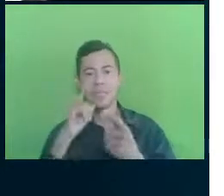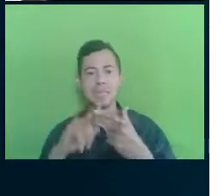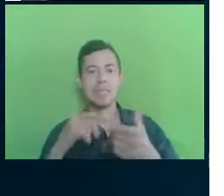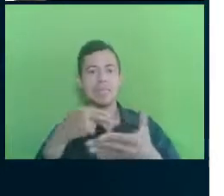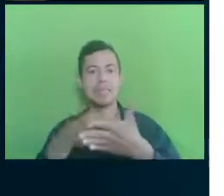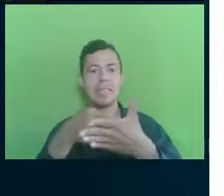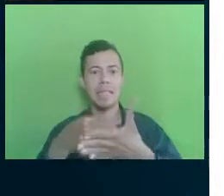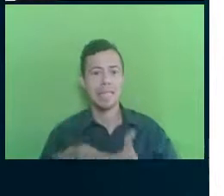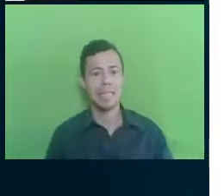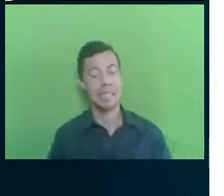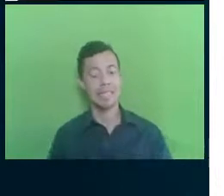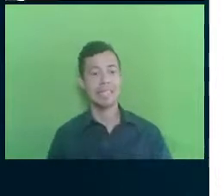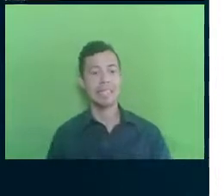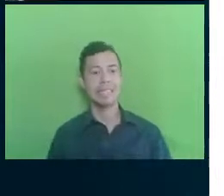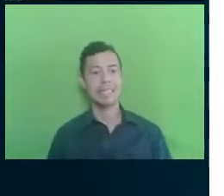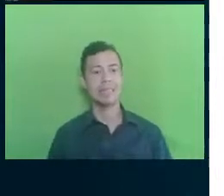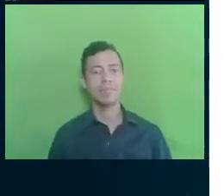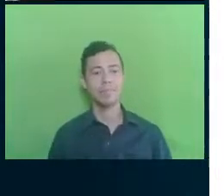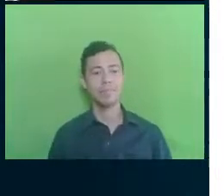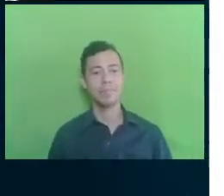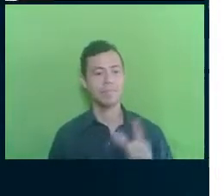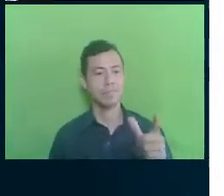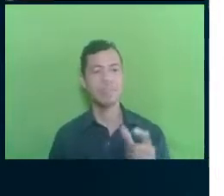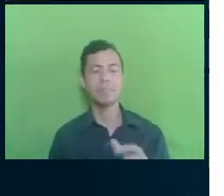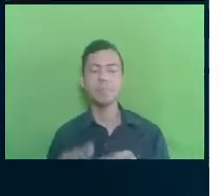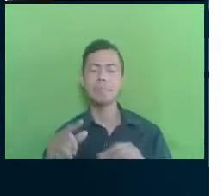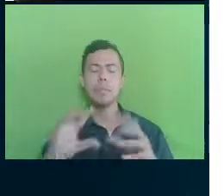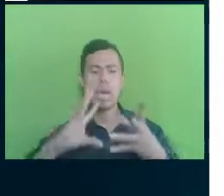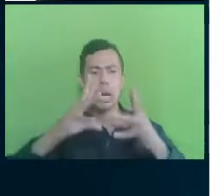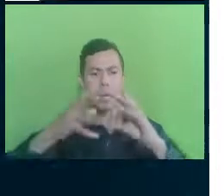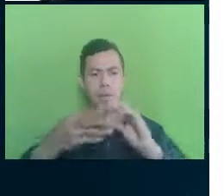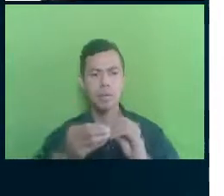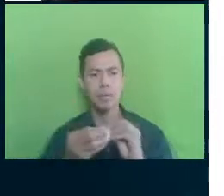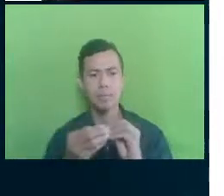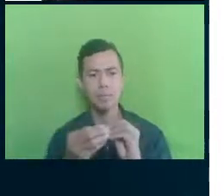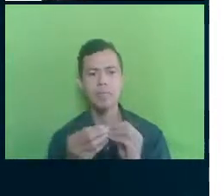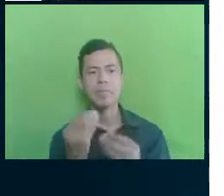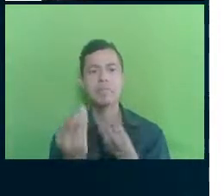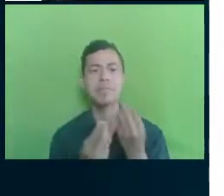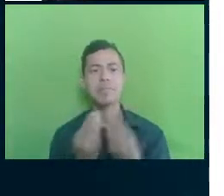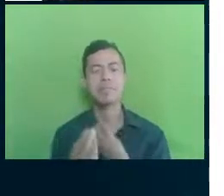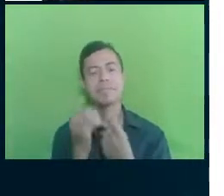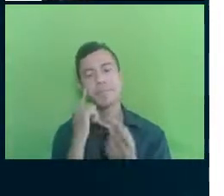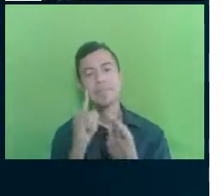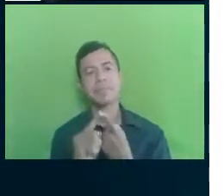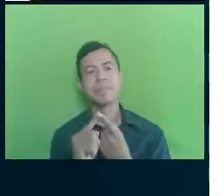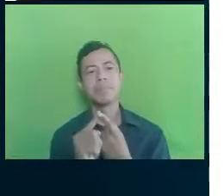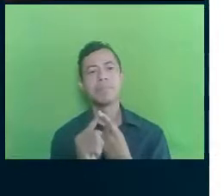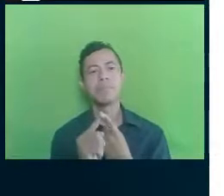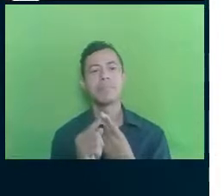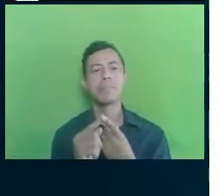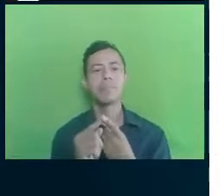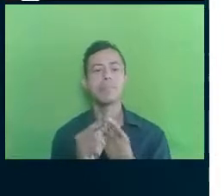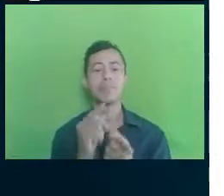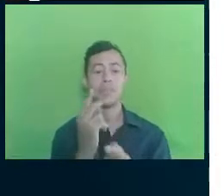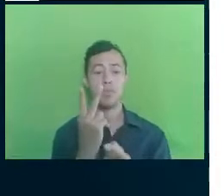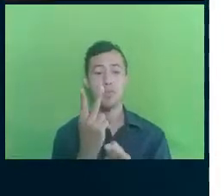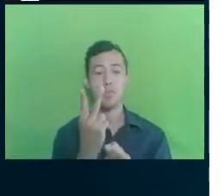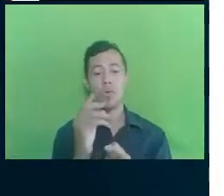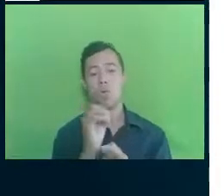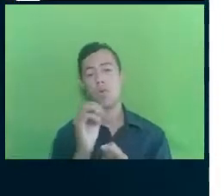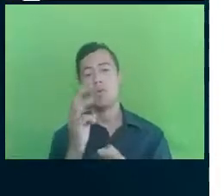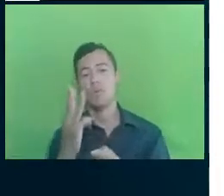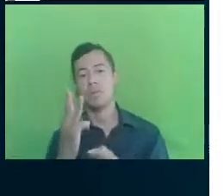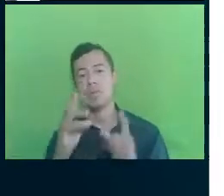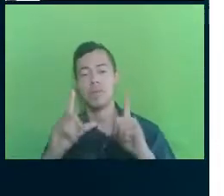una de esas fotos. Con este tipo de algoritmos vale la pena únicamente etiquetar 2 o 3 fotos y